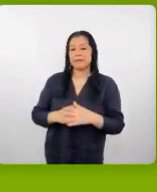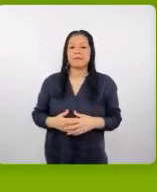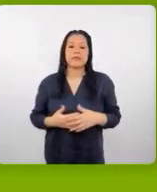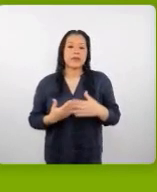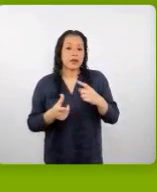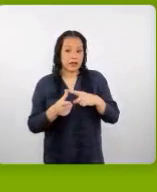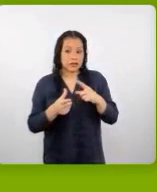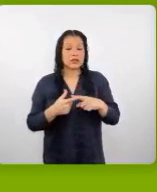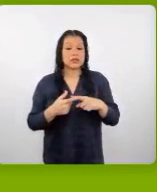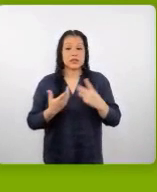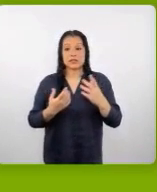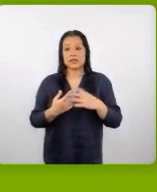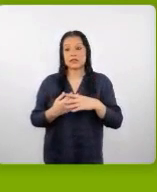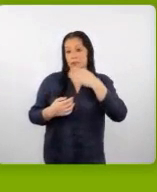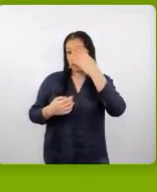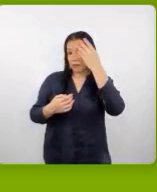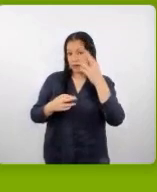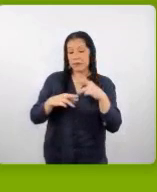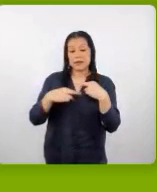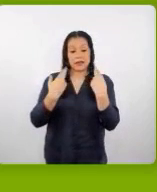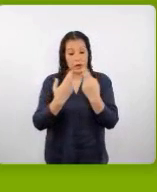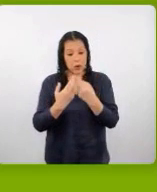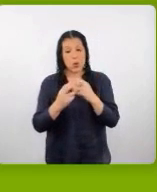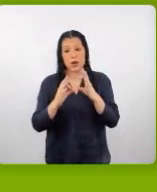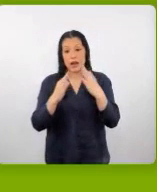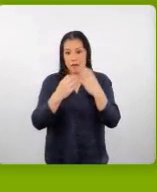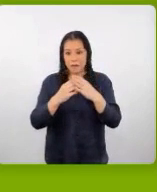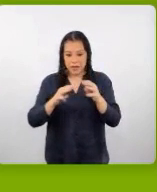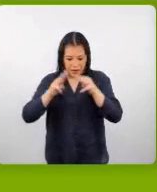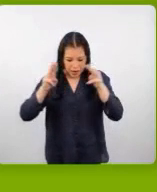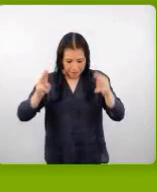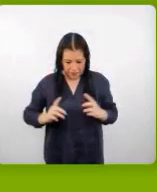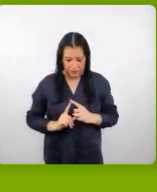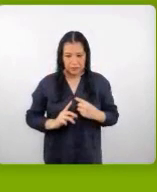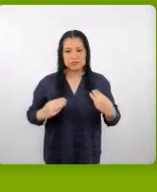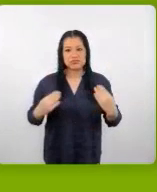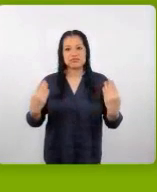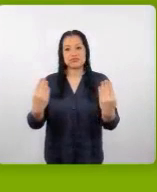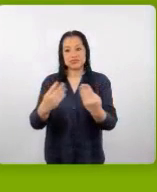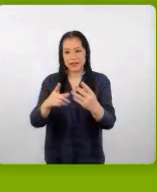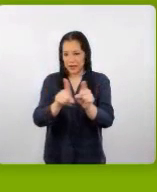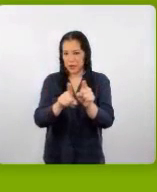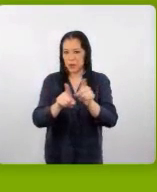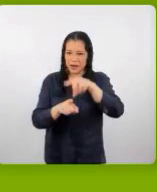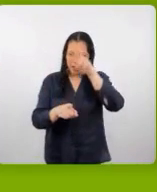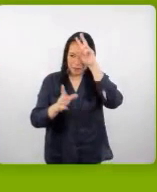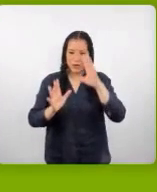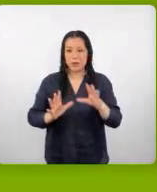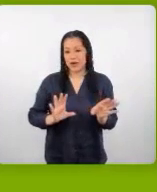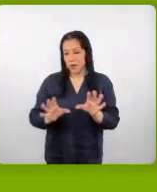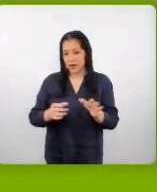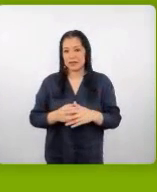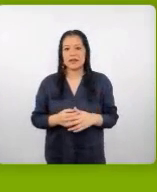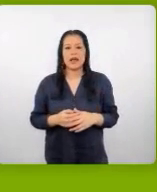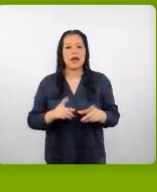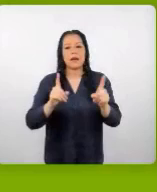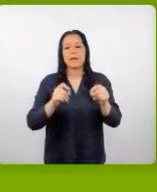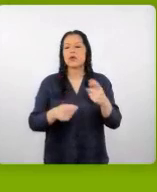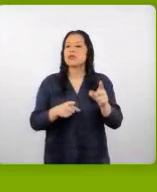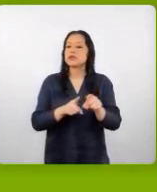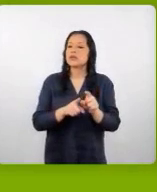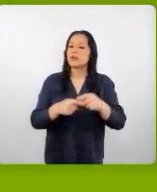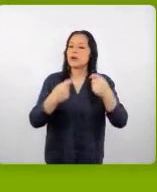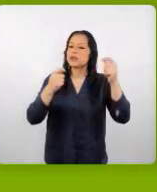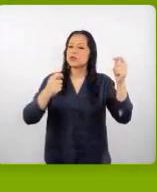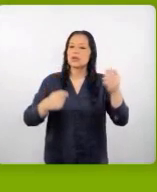ellos también se reúnen en la familia alrededor de la mesa y es algo que el peruano también suele hacer. Así como el turismo gastronómico, ¿qué otro